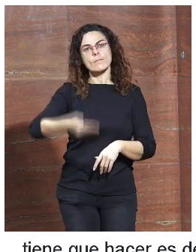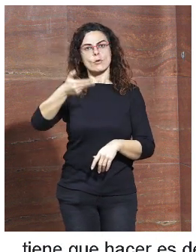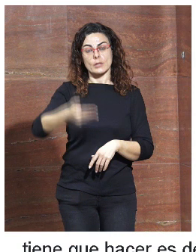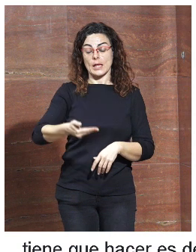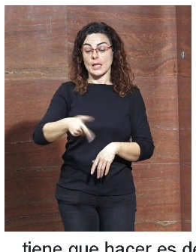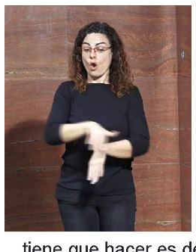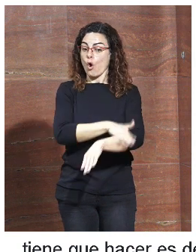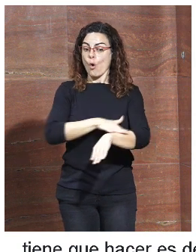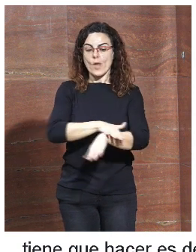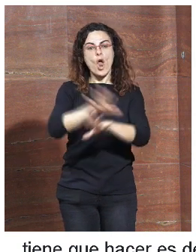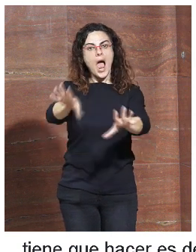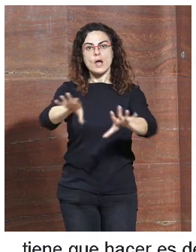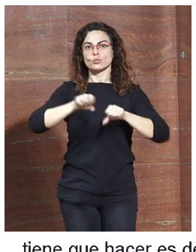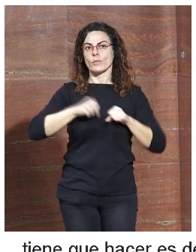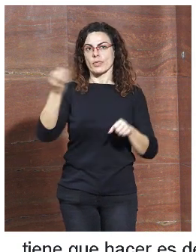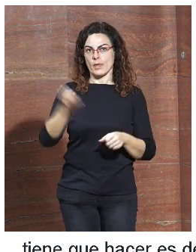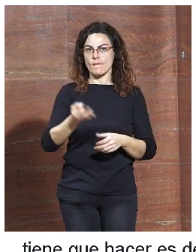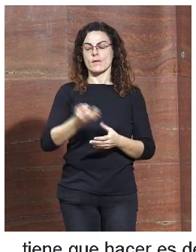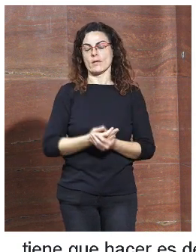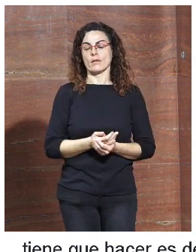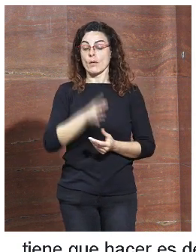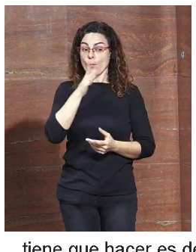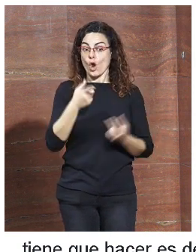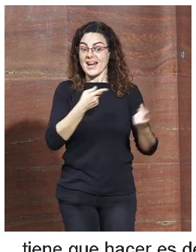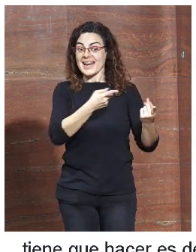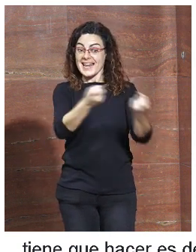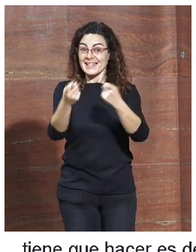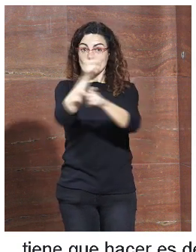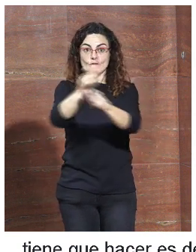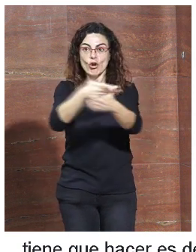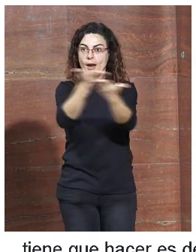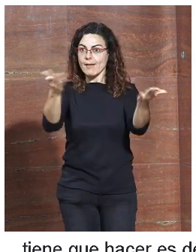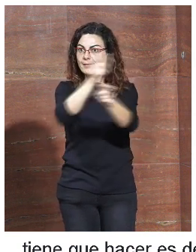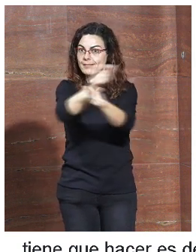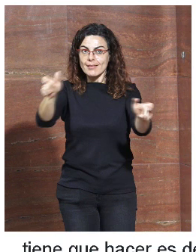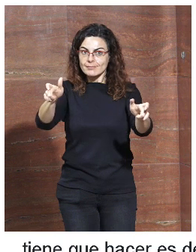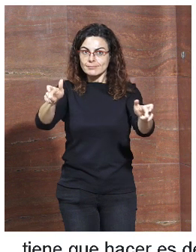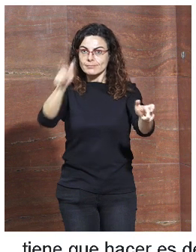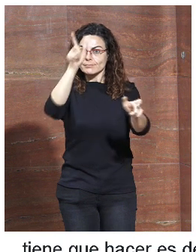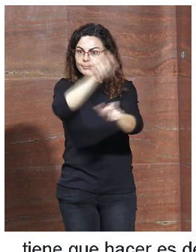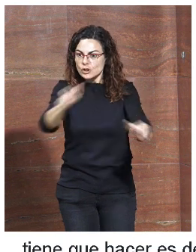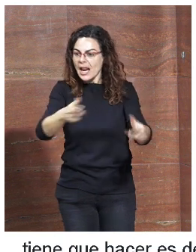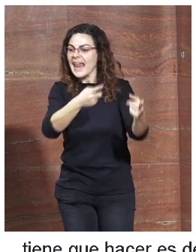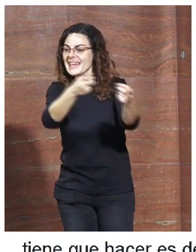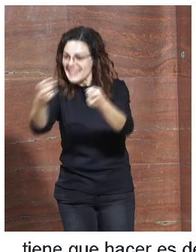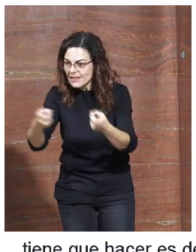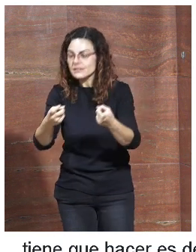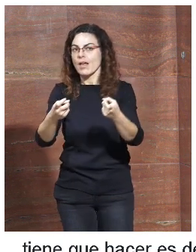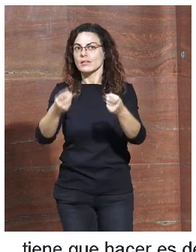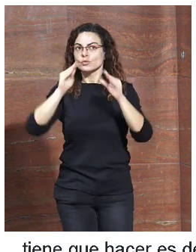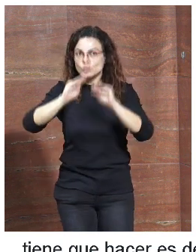los gobiernos, porque las necesidades de la población más necesitada, valga la